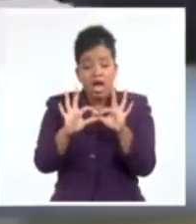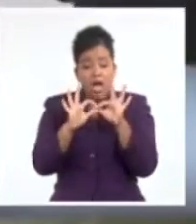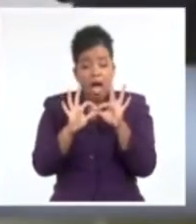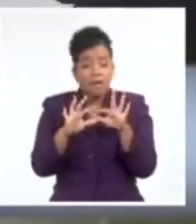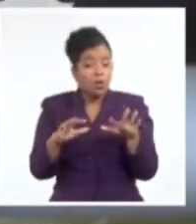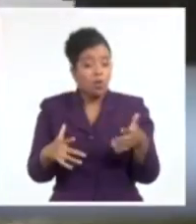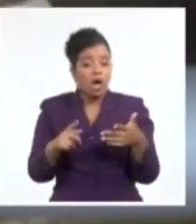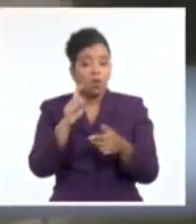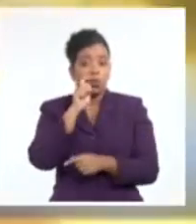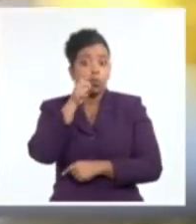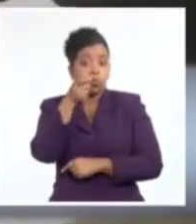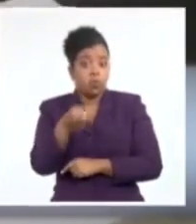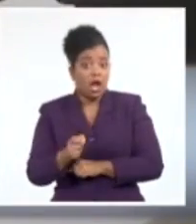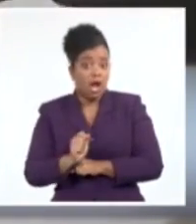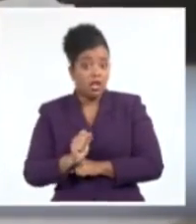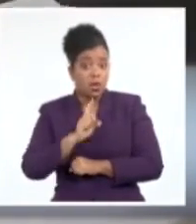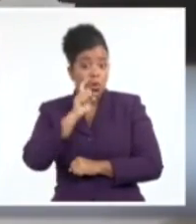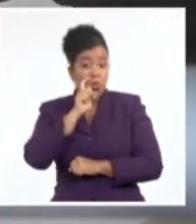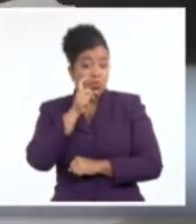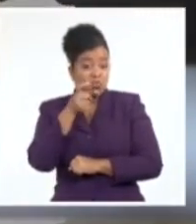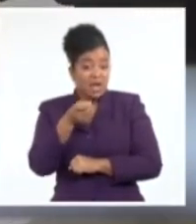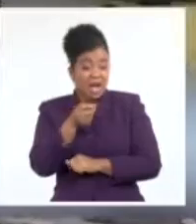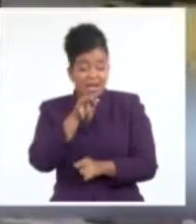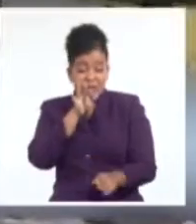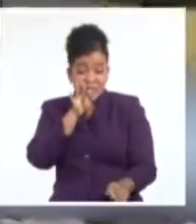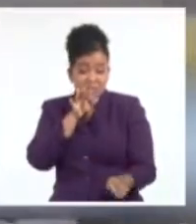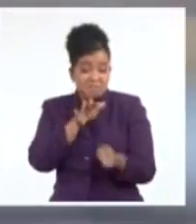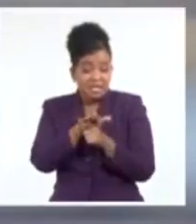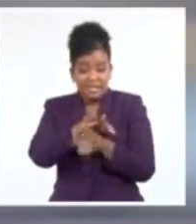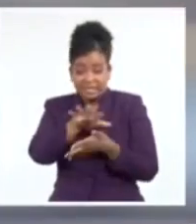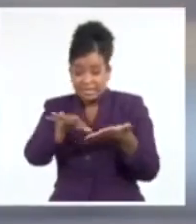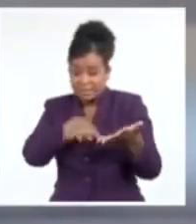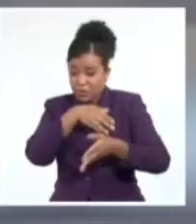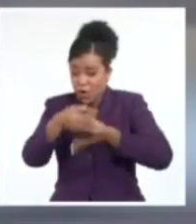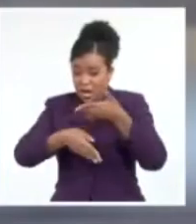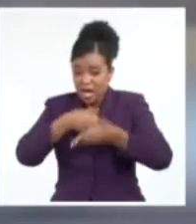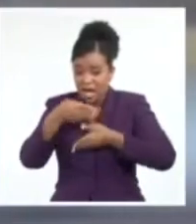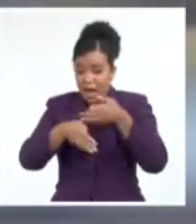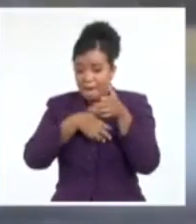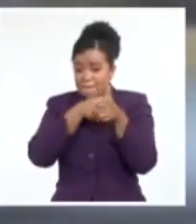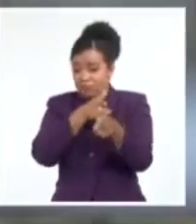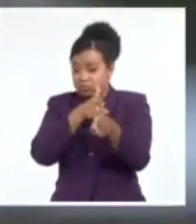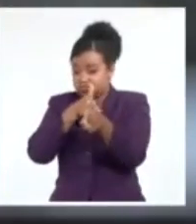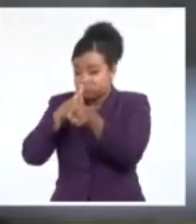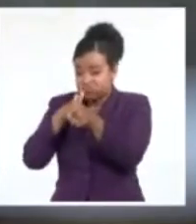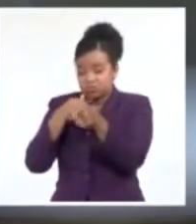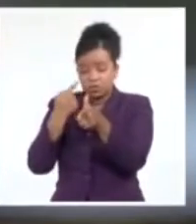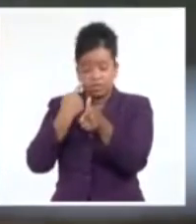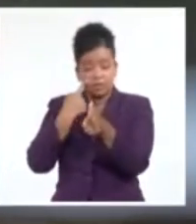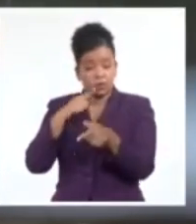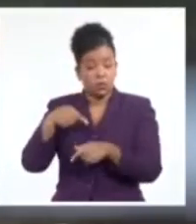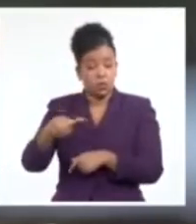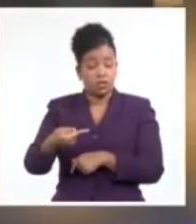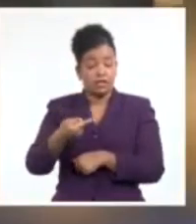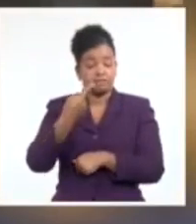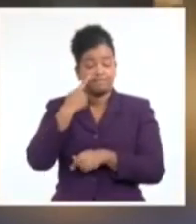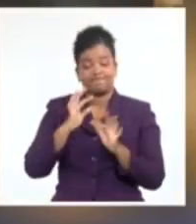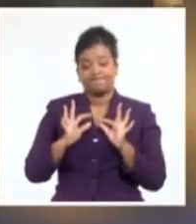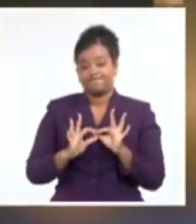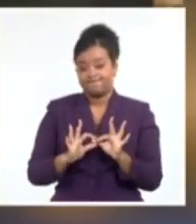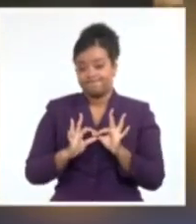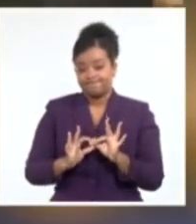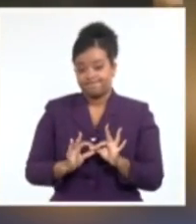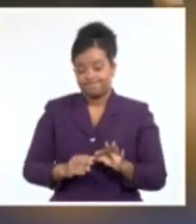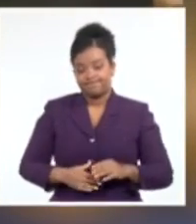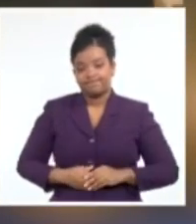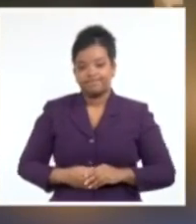Ucrania, donde la amenaza del inicio de una conflagración atómica es cada vez mayor. Se juega